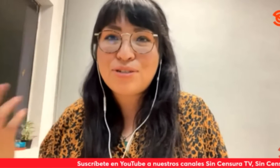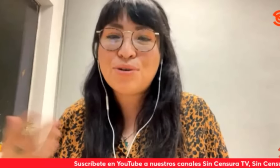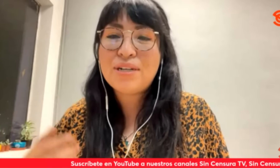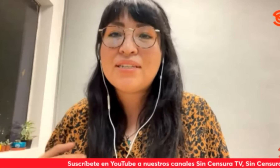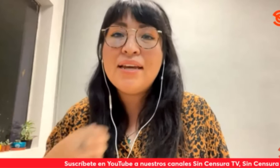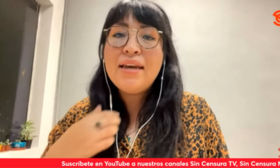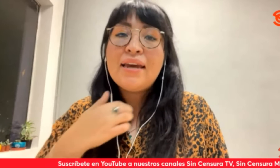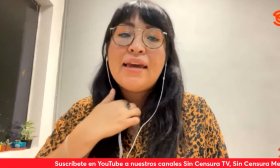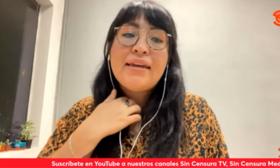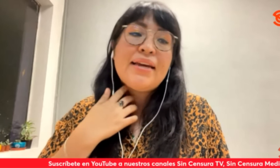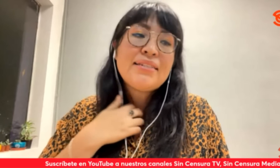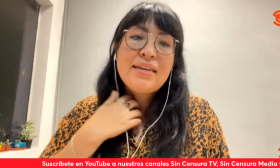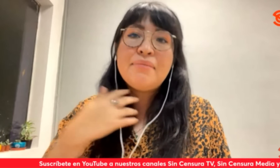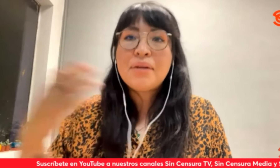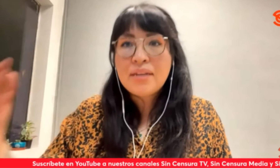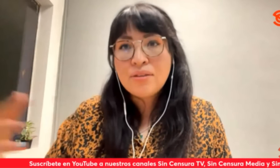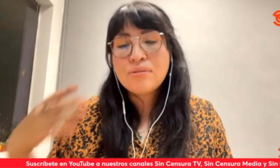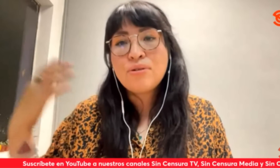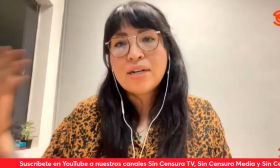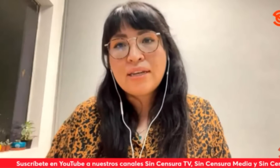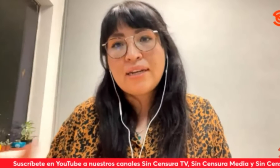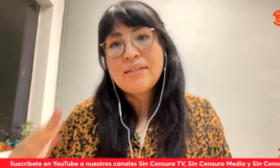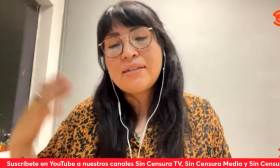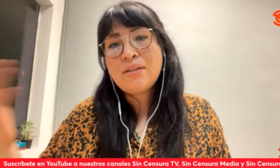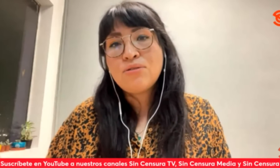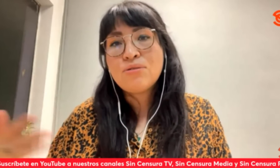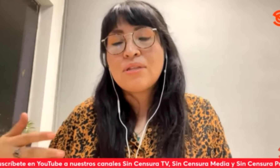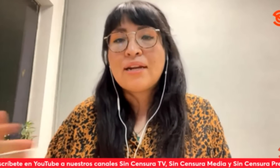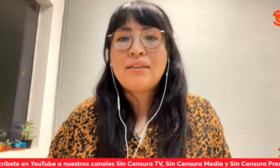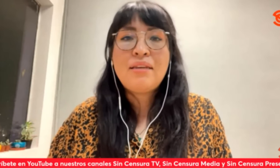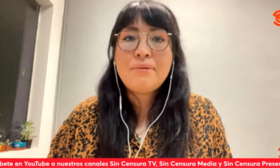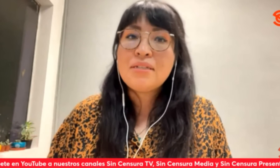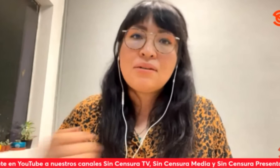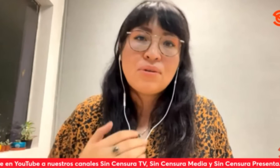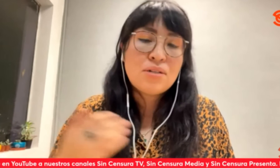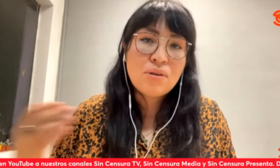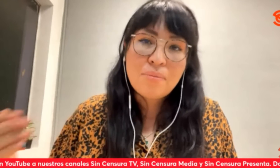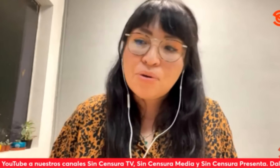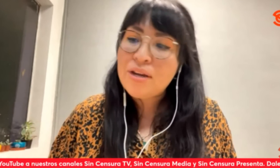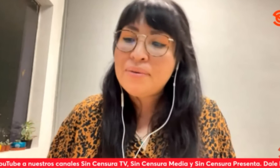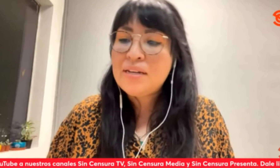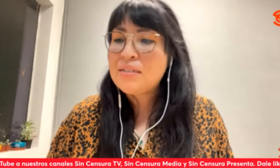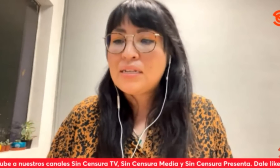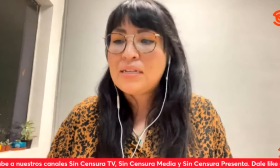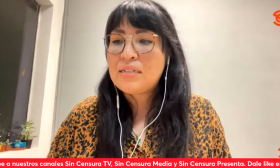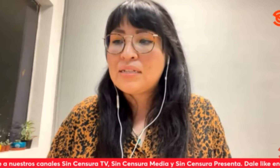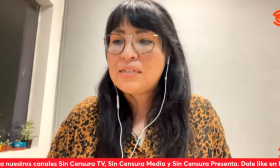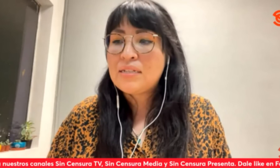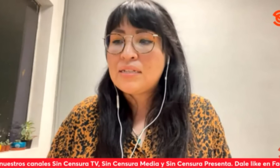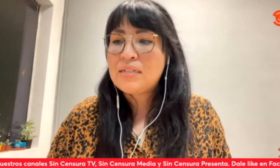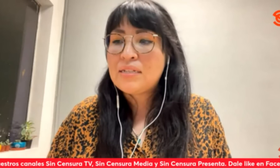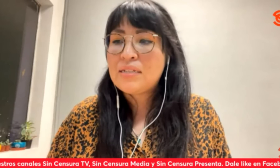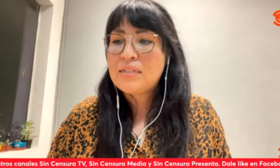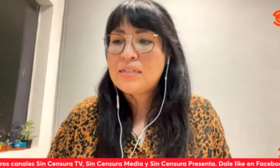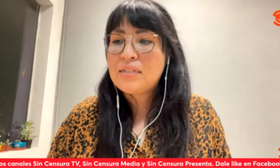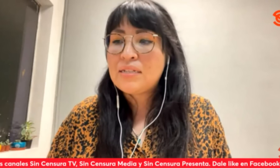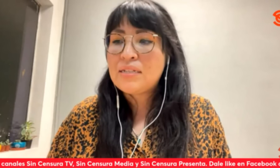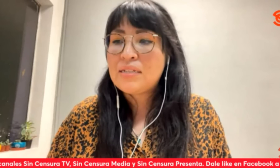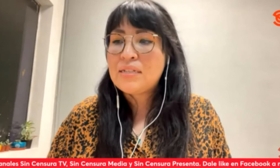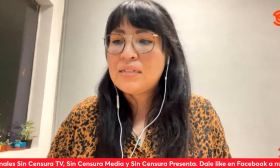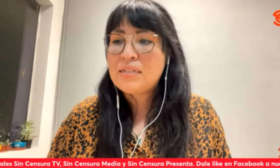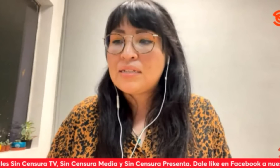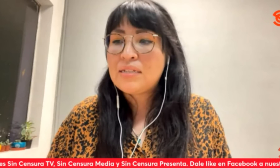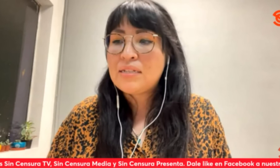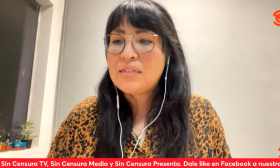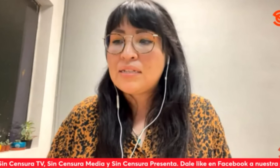las condiciones, y así han venido, ¿no?, radicalizando sus narrativas sin una sola prueba, sin necesidad